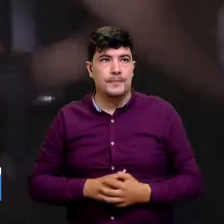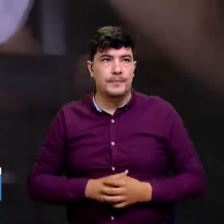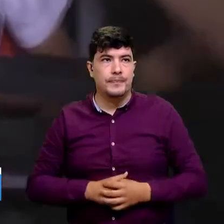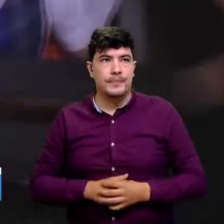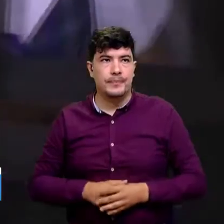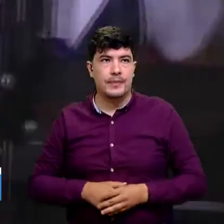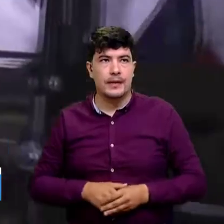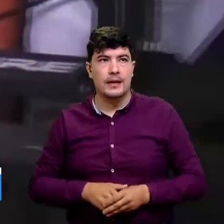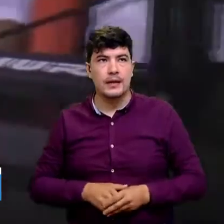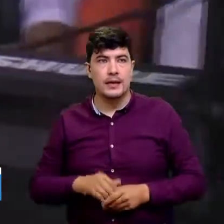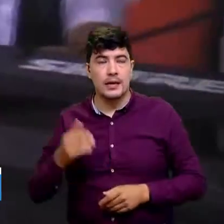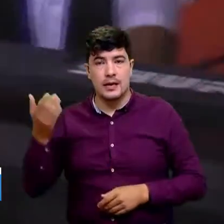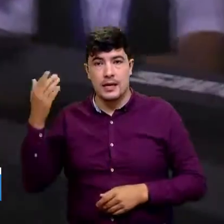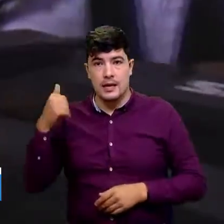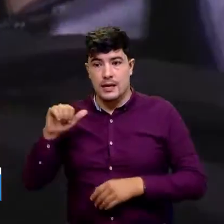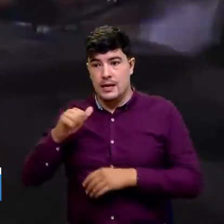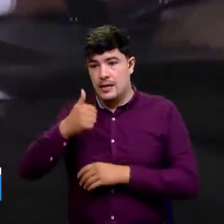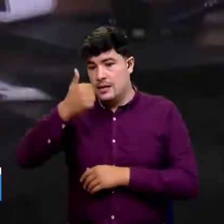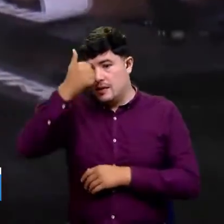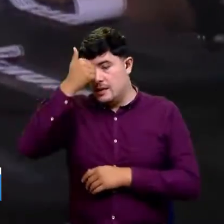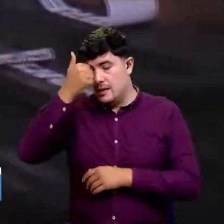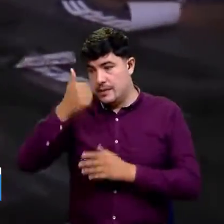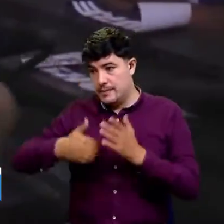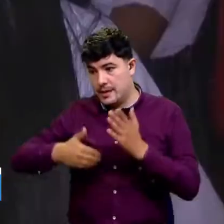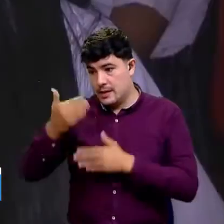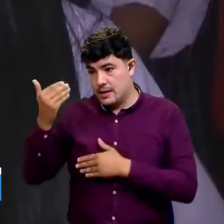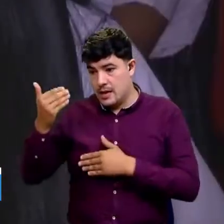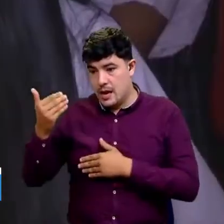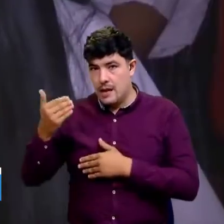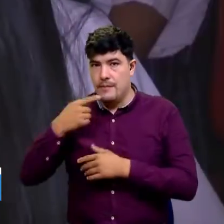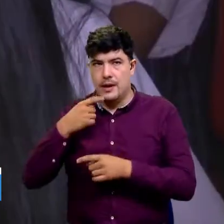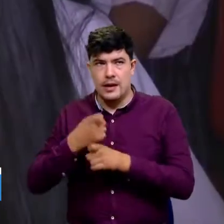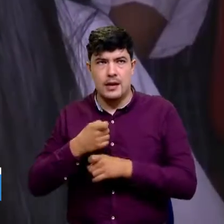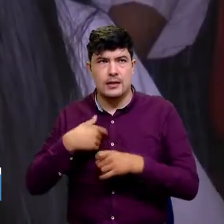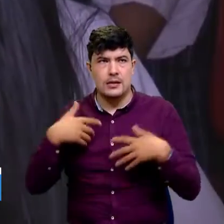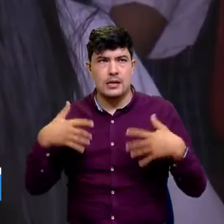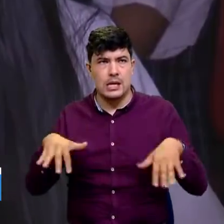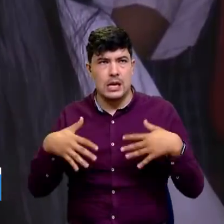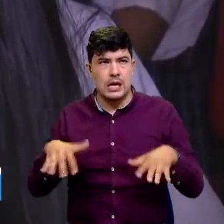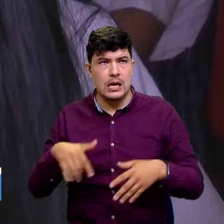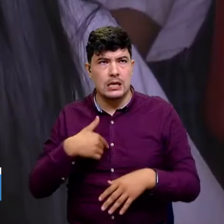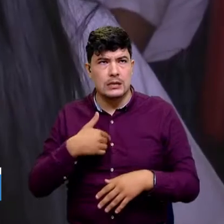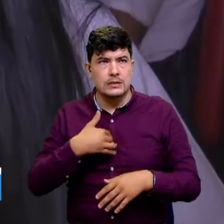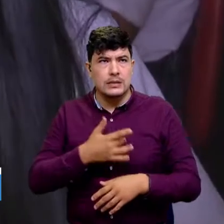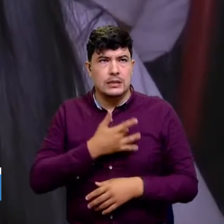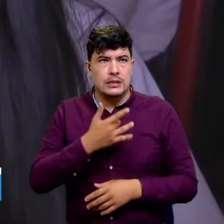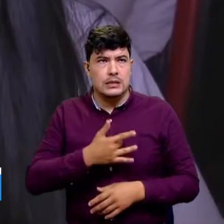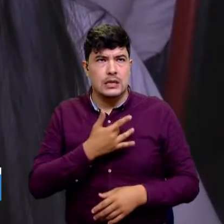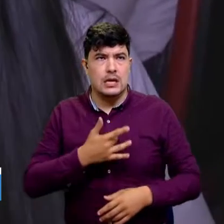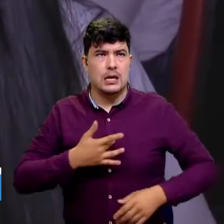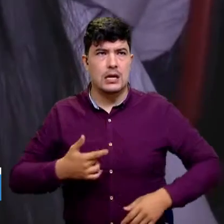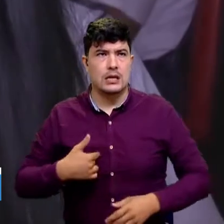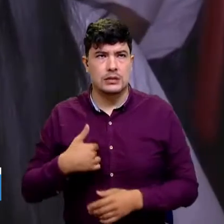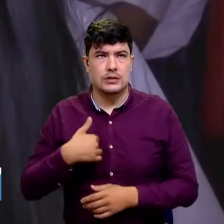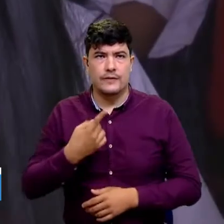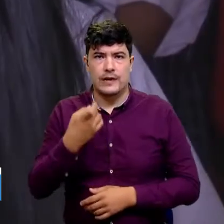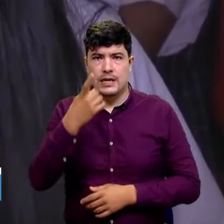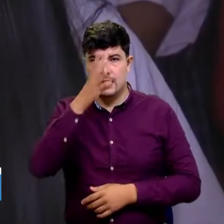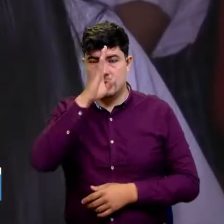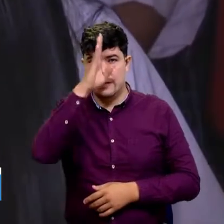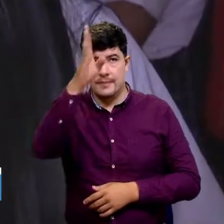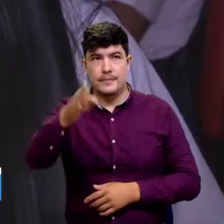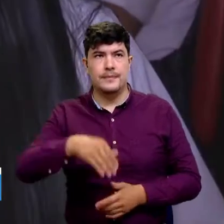principio no fue fácil en los primeros días en dios no me había acostumbrado